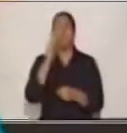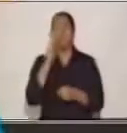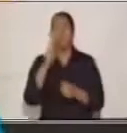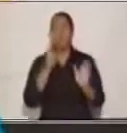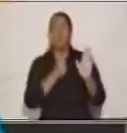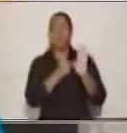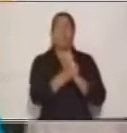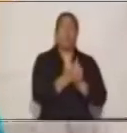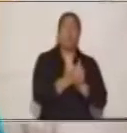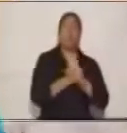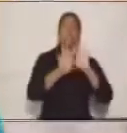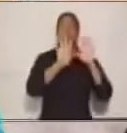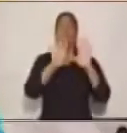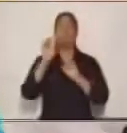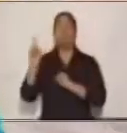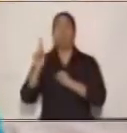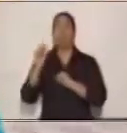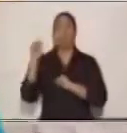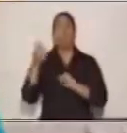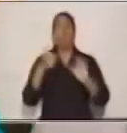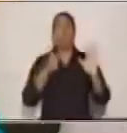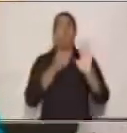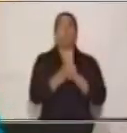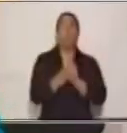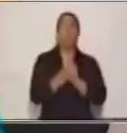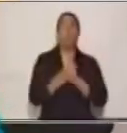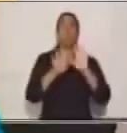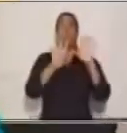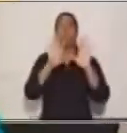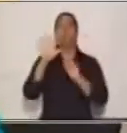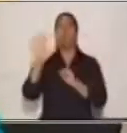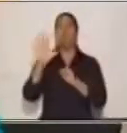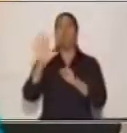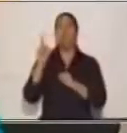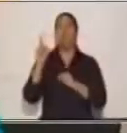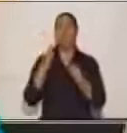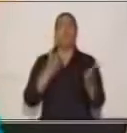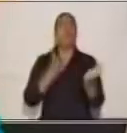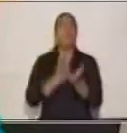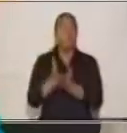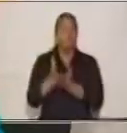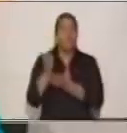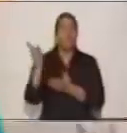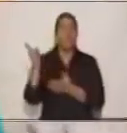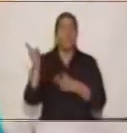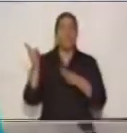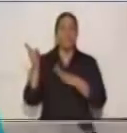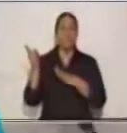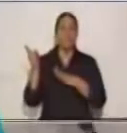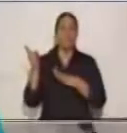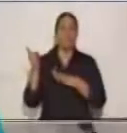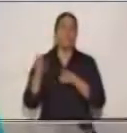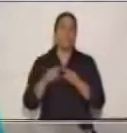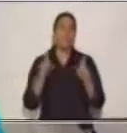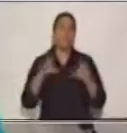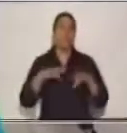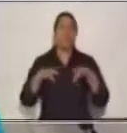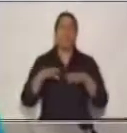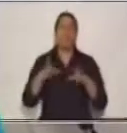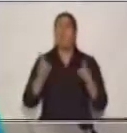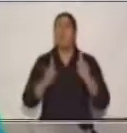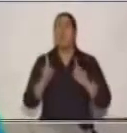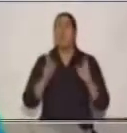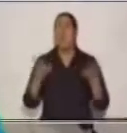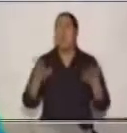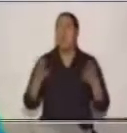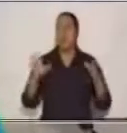al artículo 95. Ahí encontramos el derecho a la recreación, que en este caso está el deporte, la